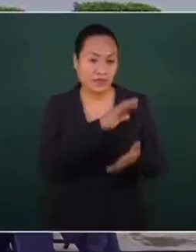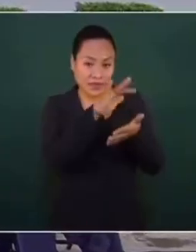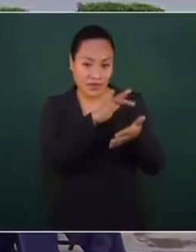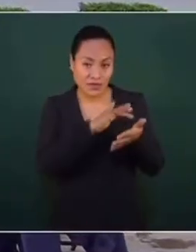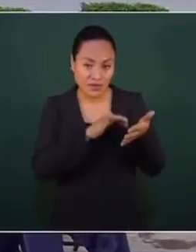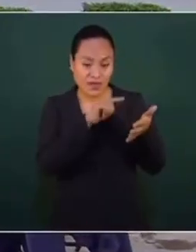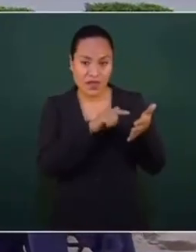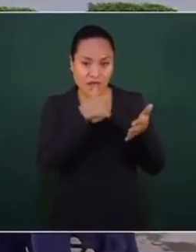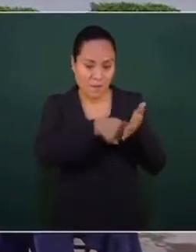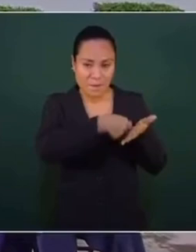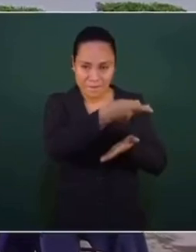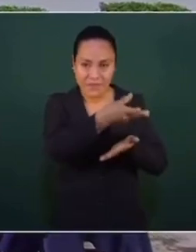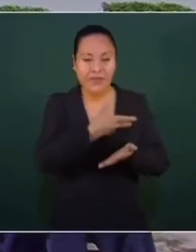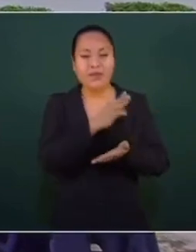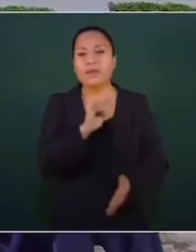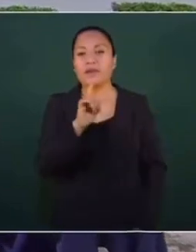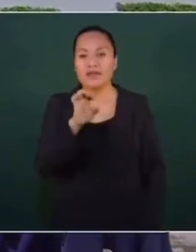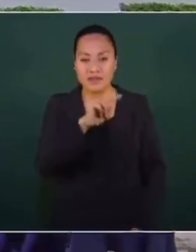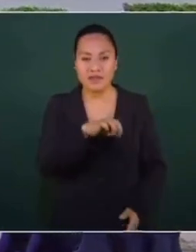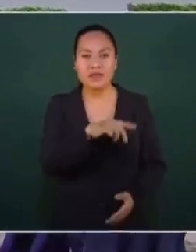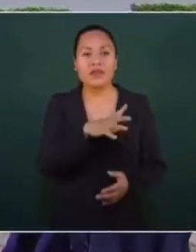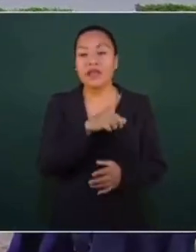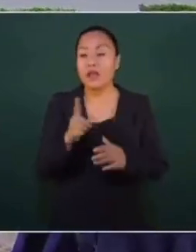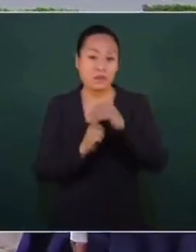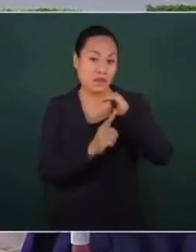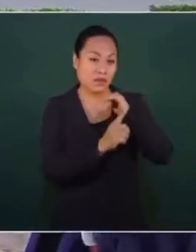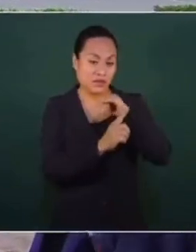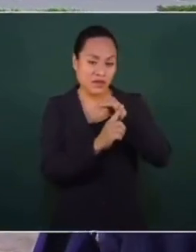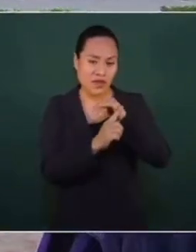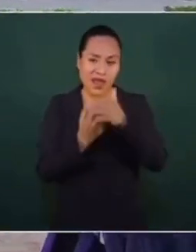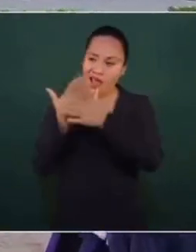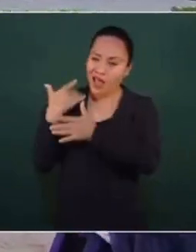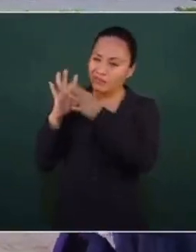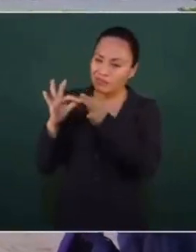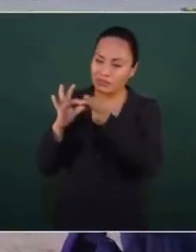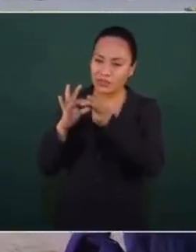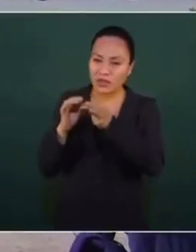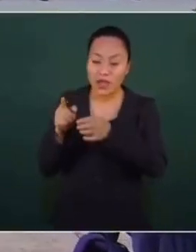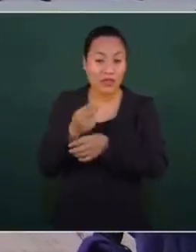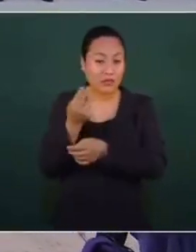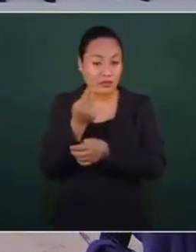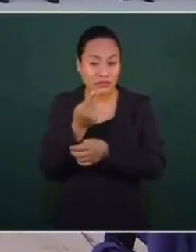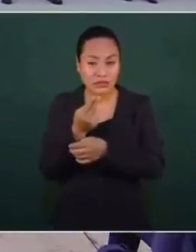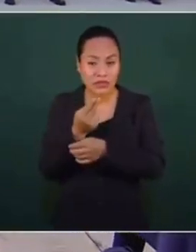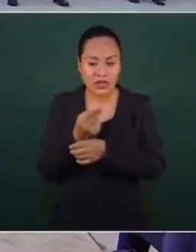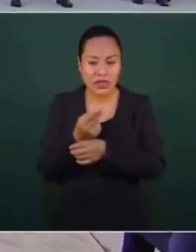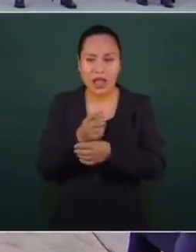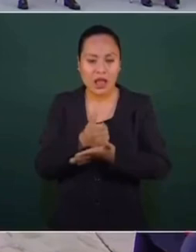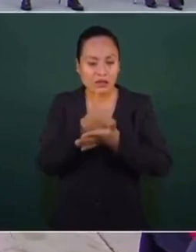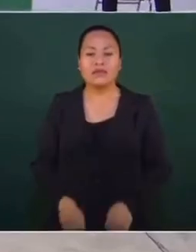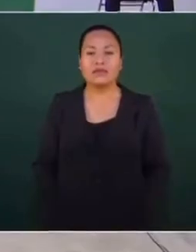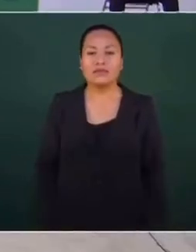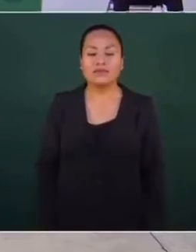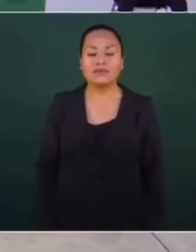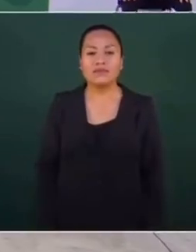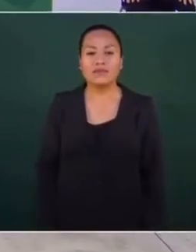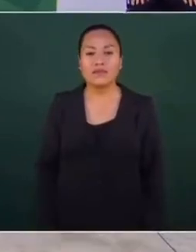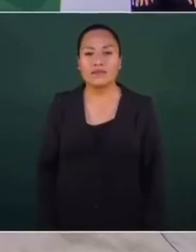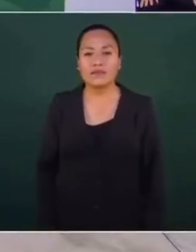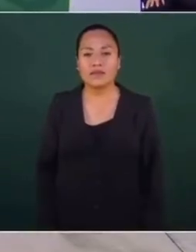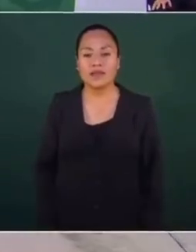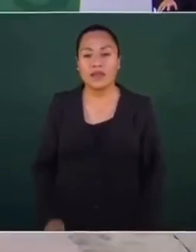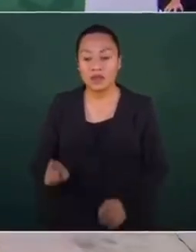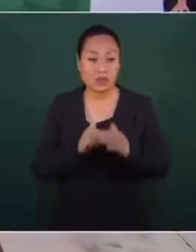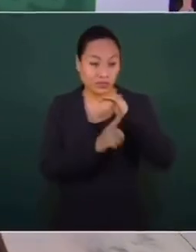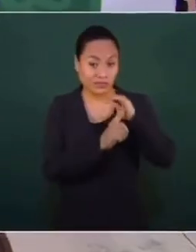Como lo hemos comentado en otras ocasiones, el fenómeno migratorio requiere de un tratamiento del todo nuevo. Desde luego es necesario